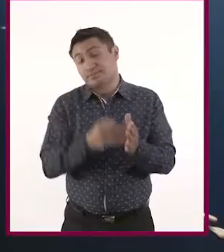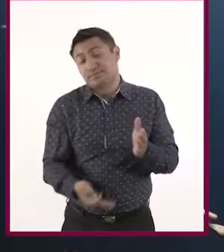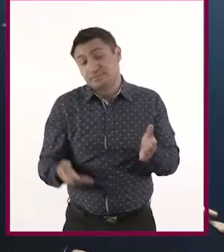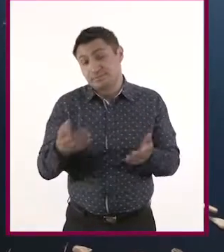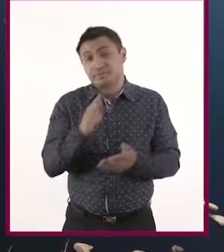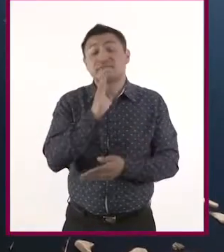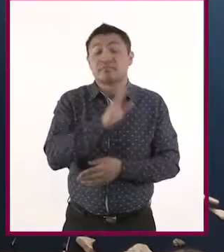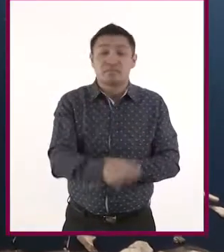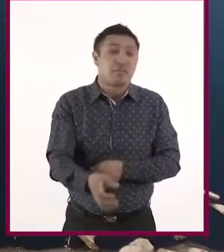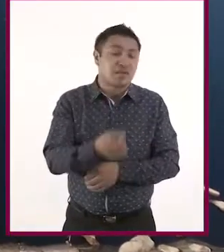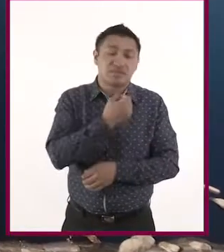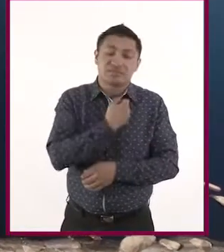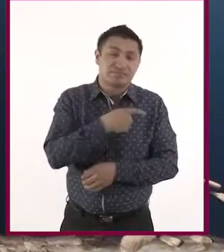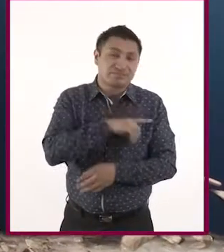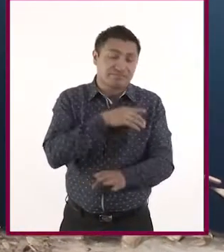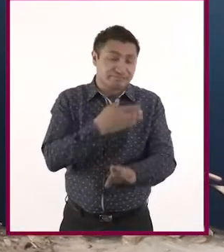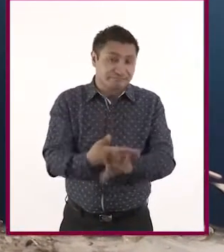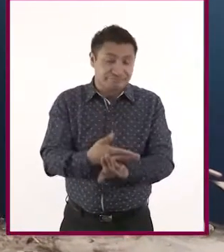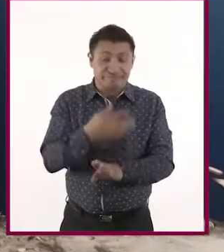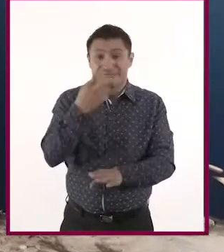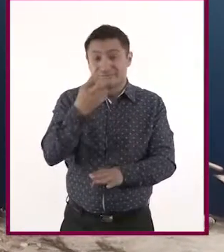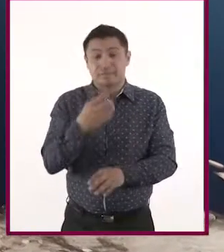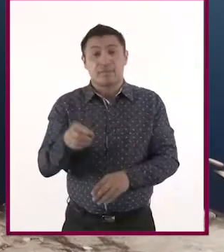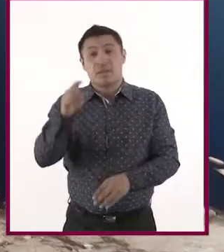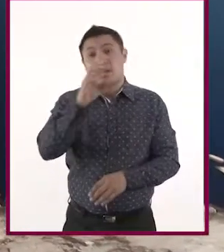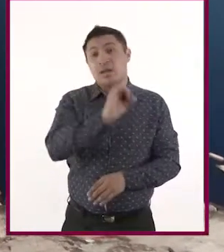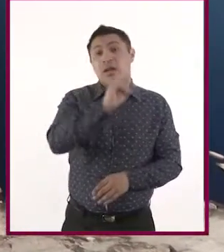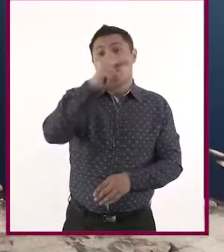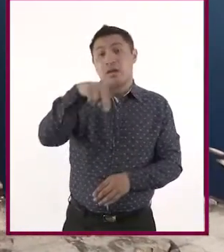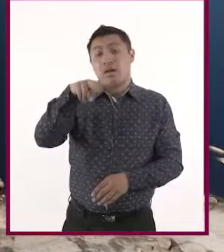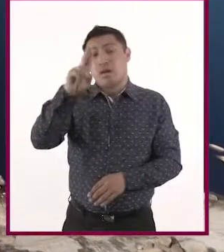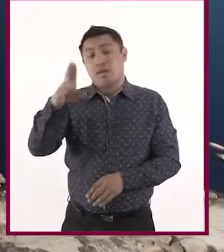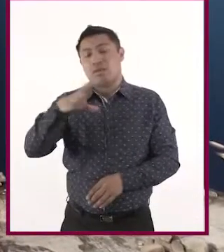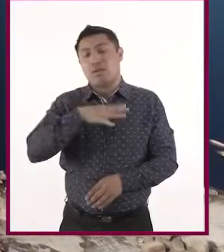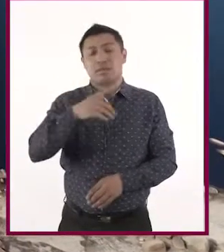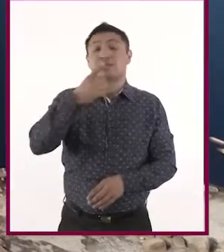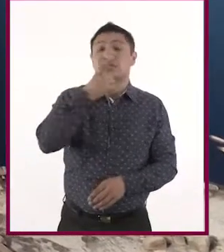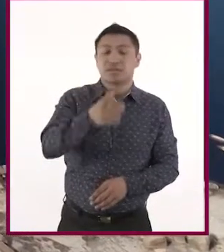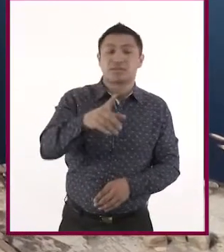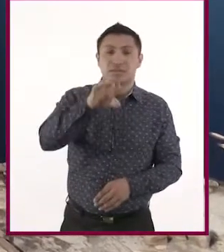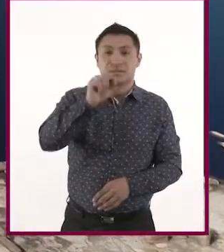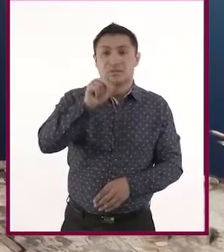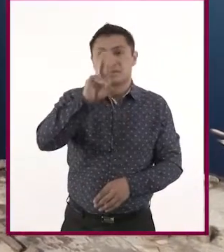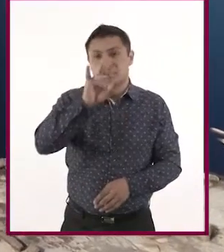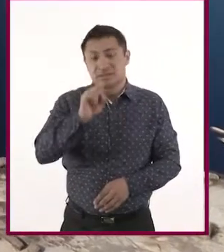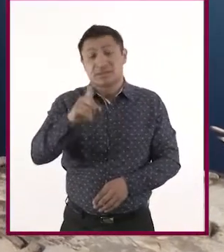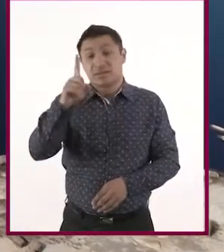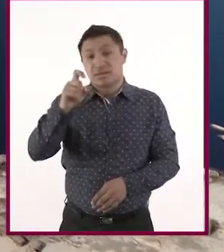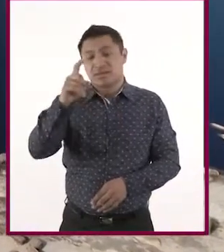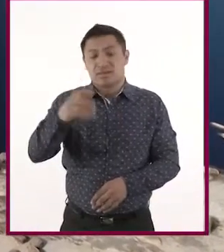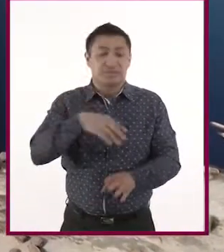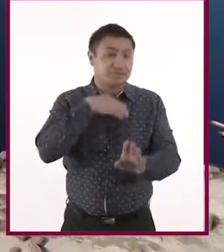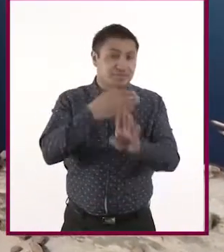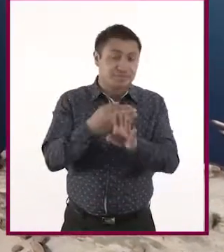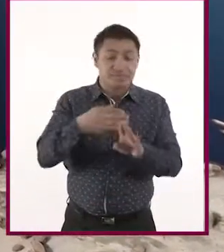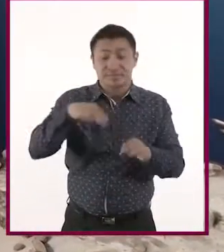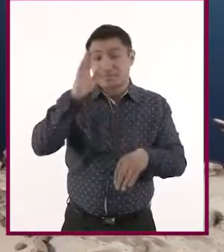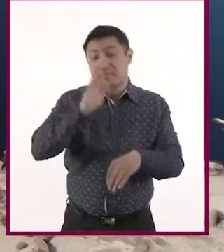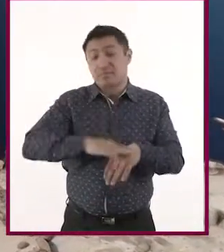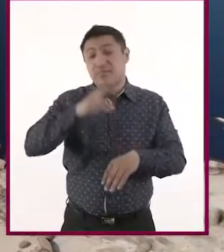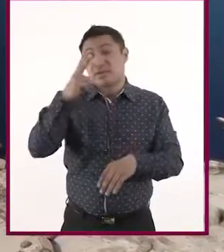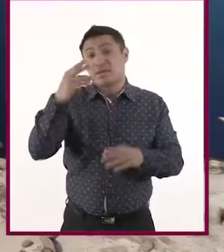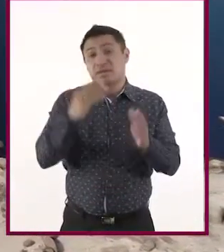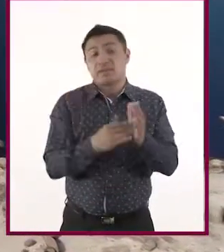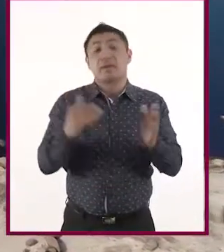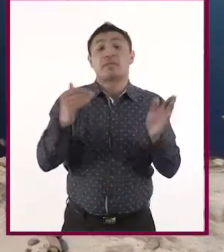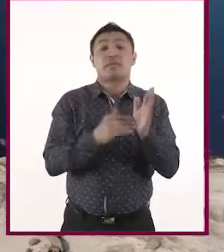calidad. Las Naciones Unidas señalan que el estrés hídrico afecta a más de 2.000 millones de personas y se prevé que